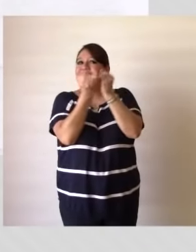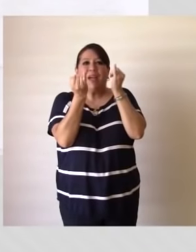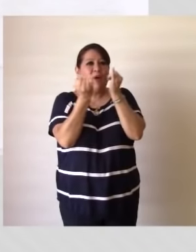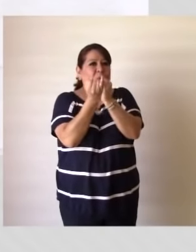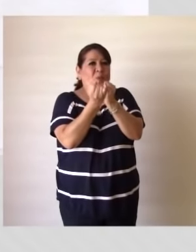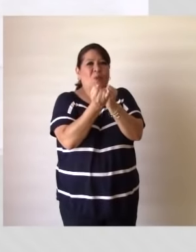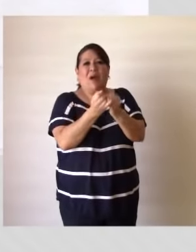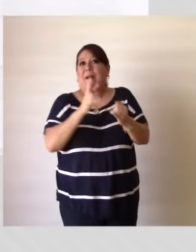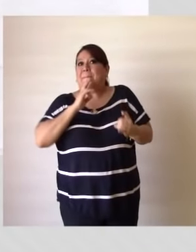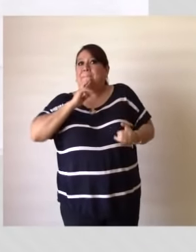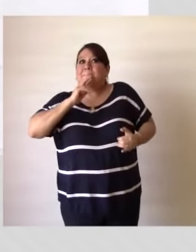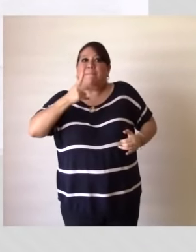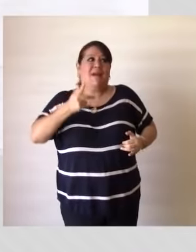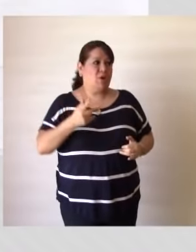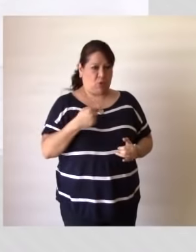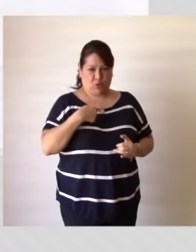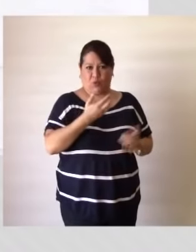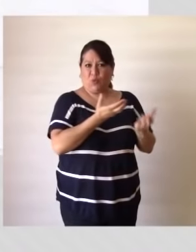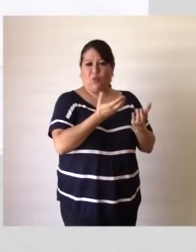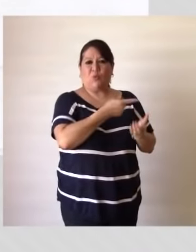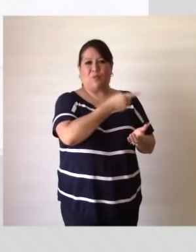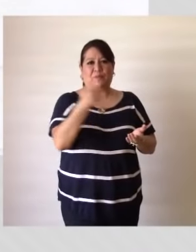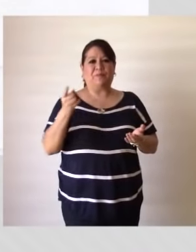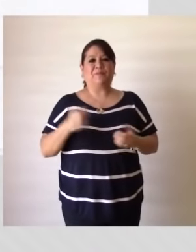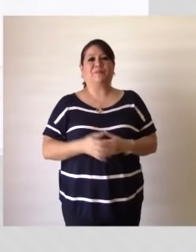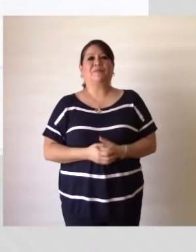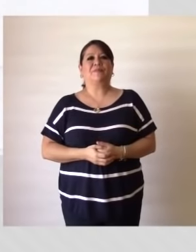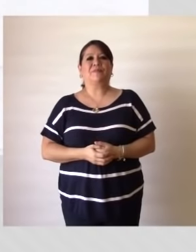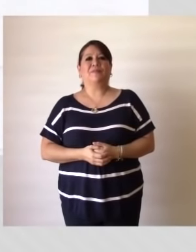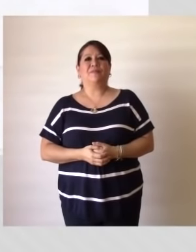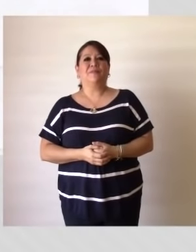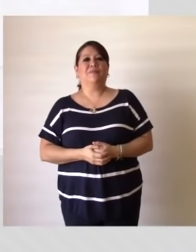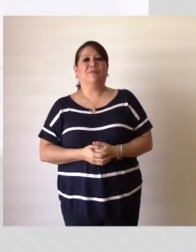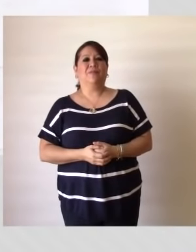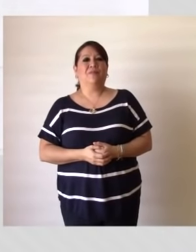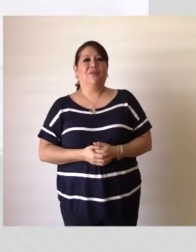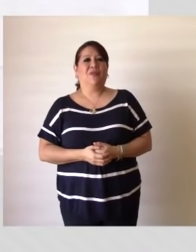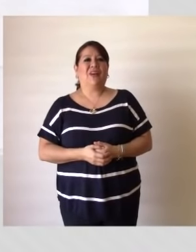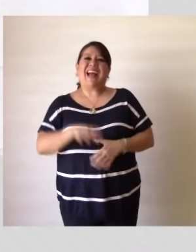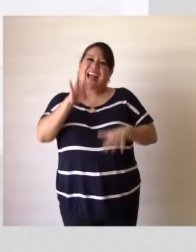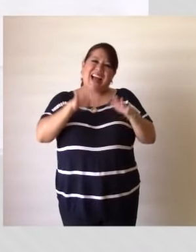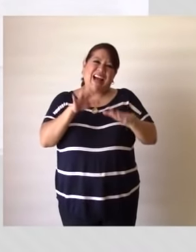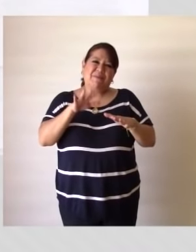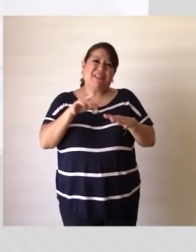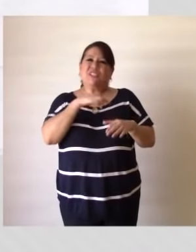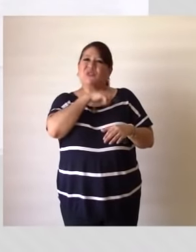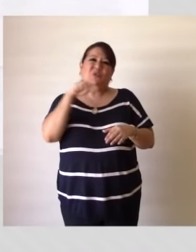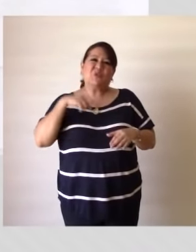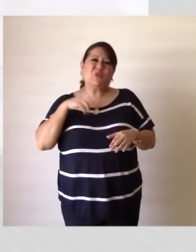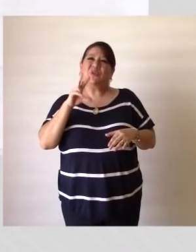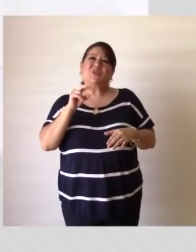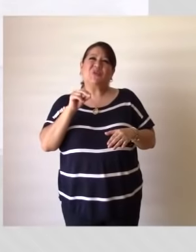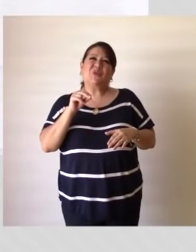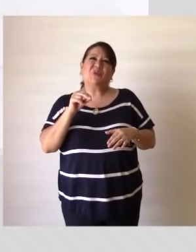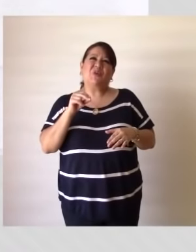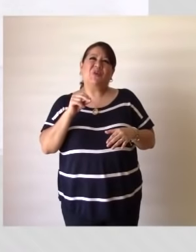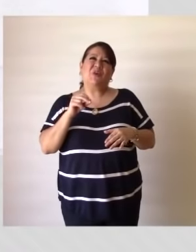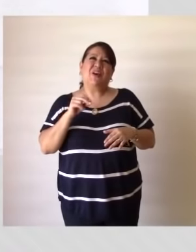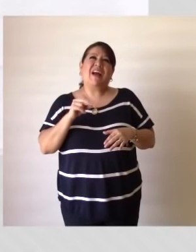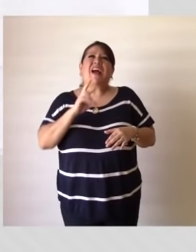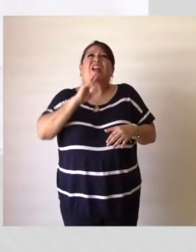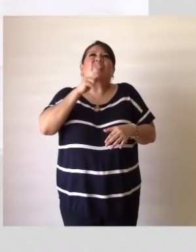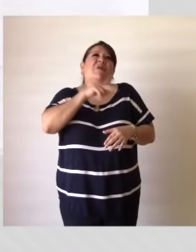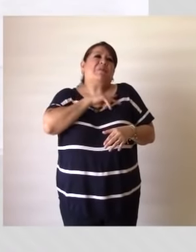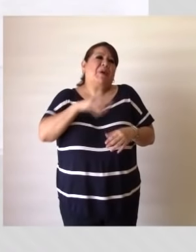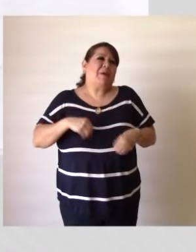la primera razón por la cual podemos no estar ofreciendo lo mejor adiós es porque no estamos siendo